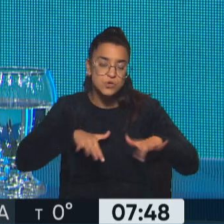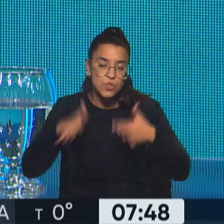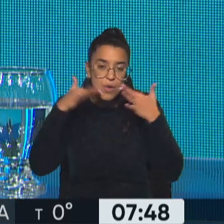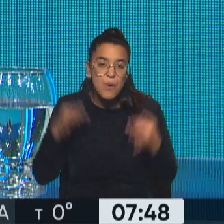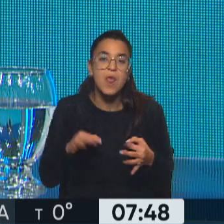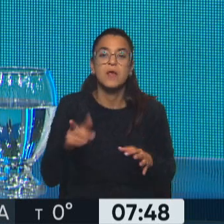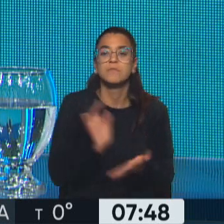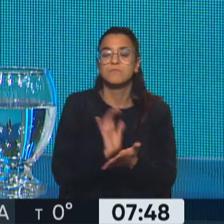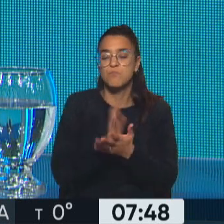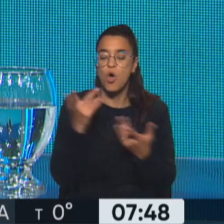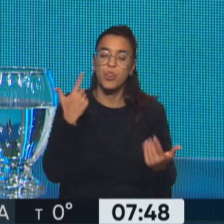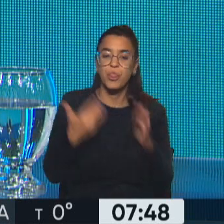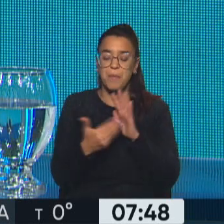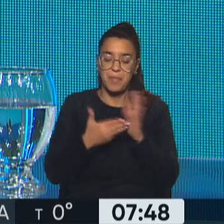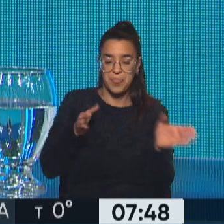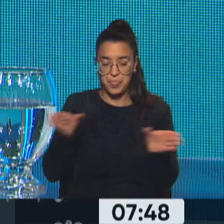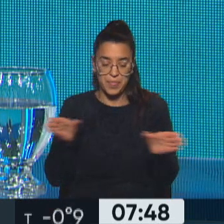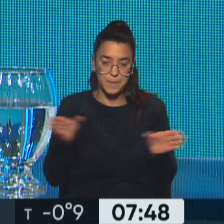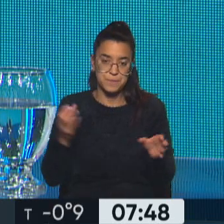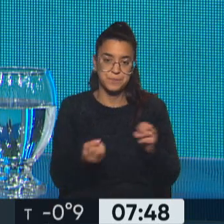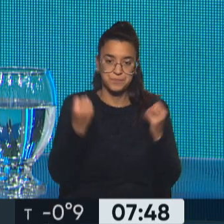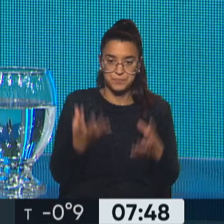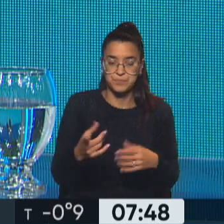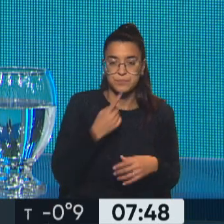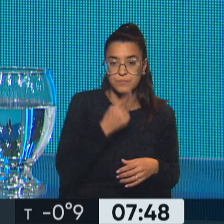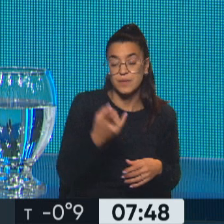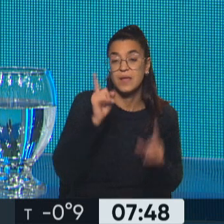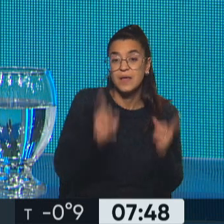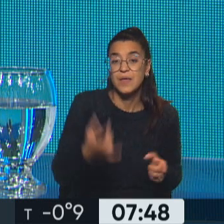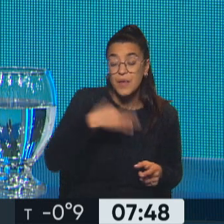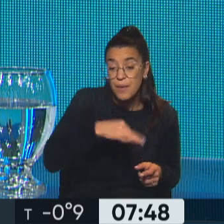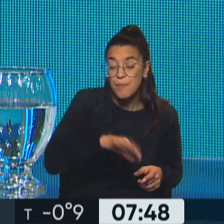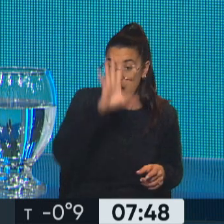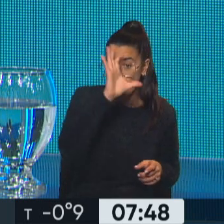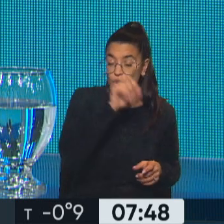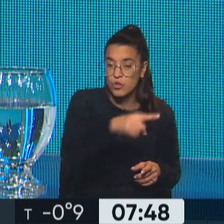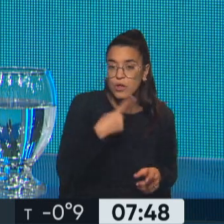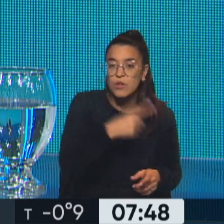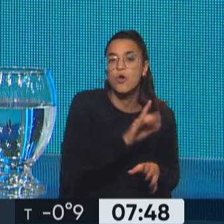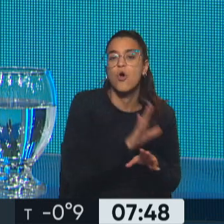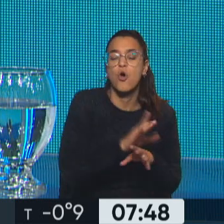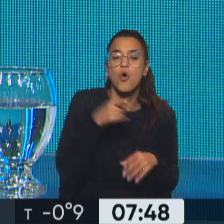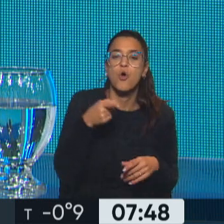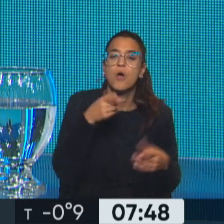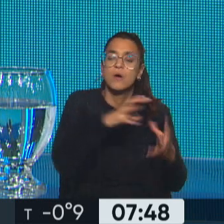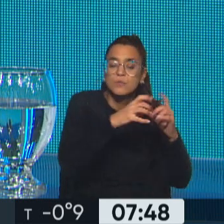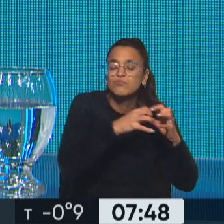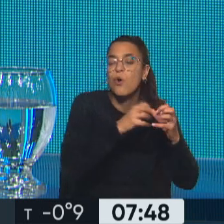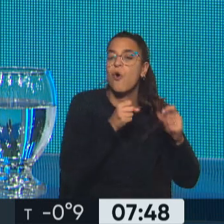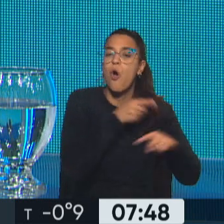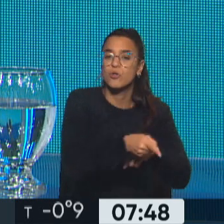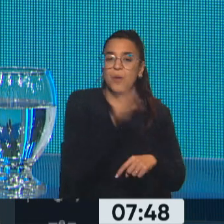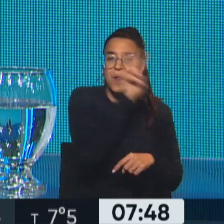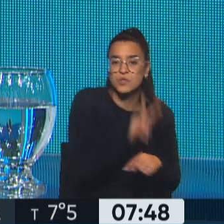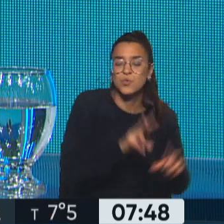un perfil bastante ambiguo de Estados Unidos, porque por un lado también tenemos que recordar que el lobby contra Venezuela, Cuba y Nicaragua